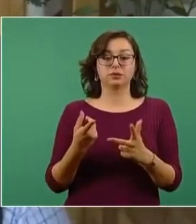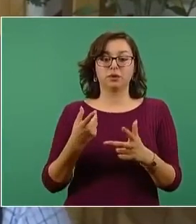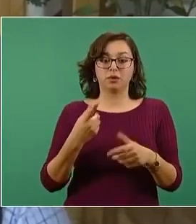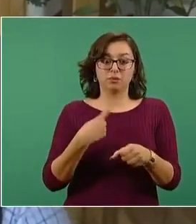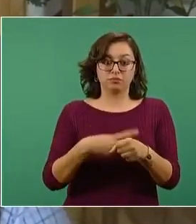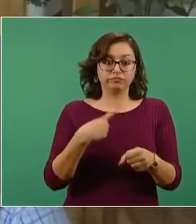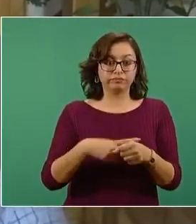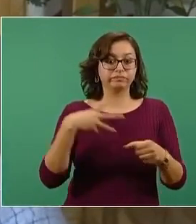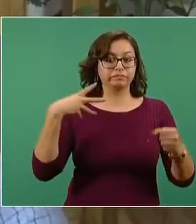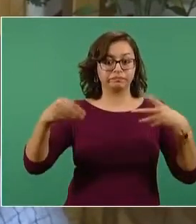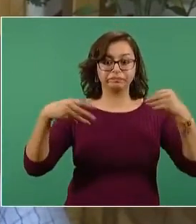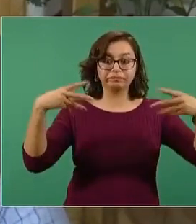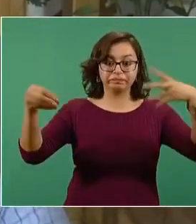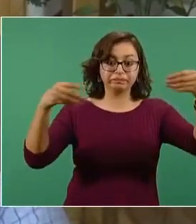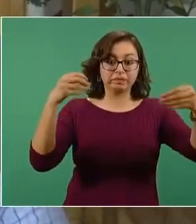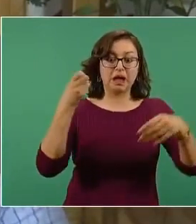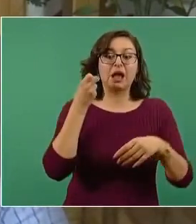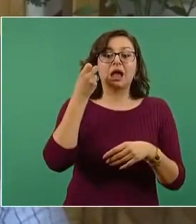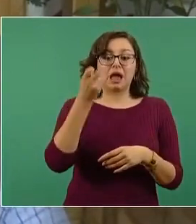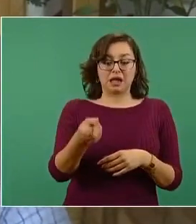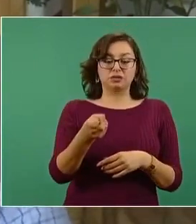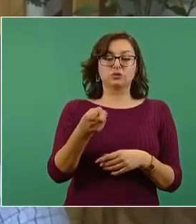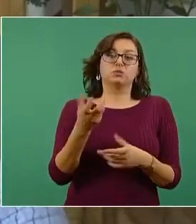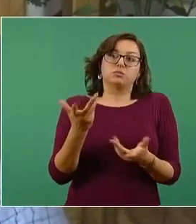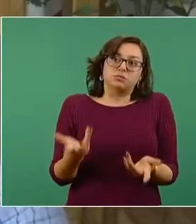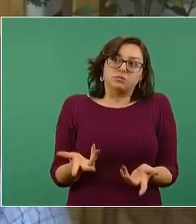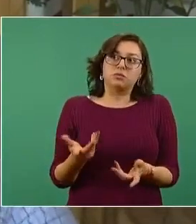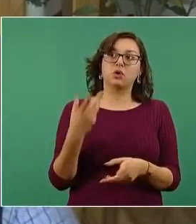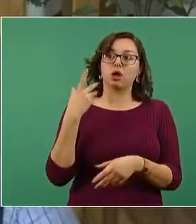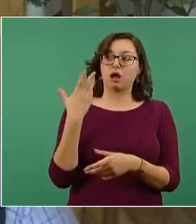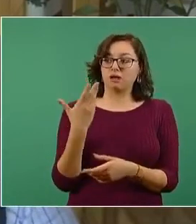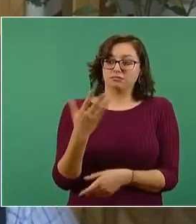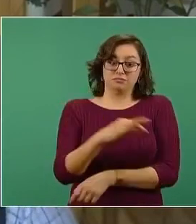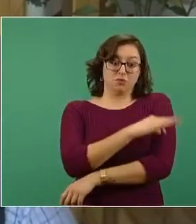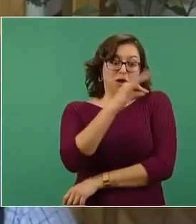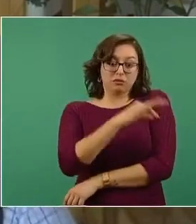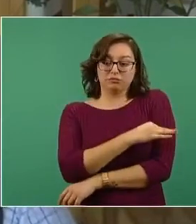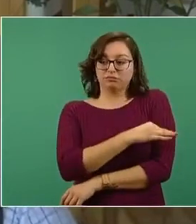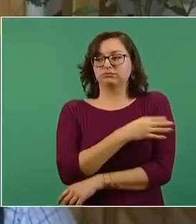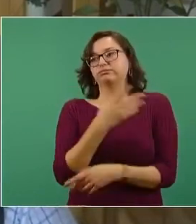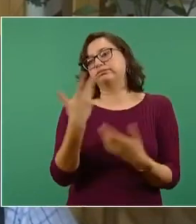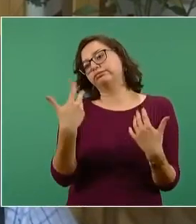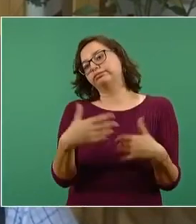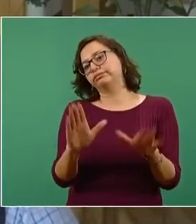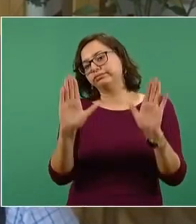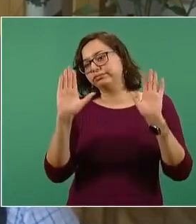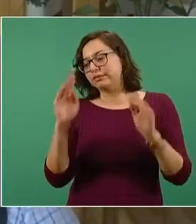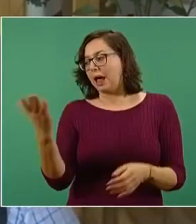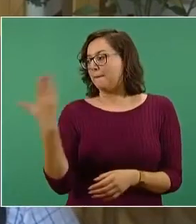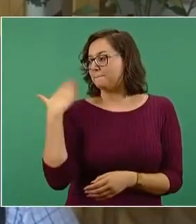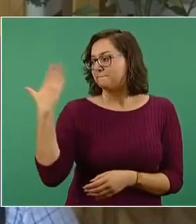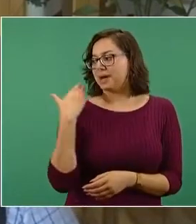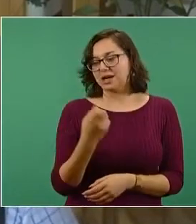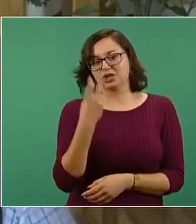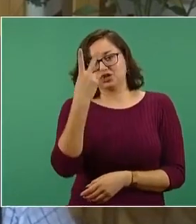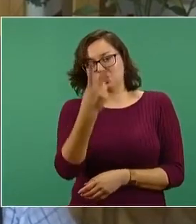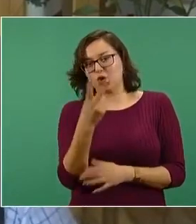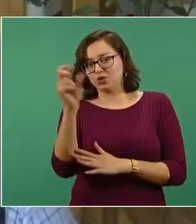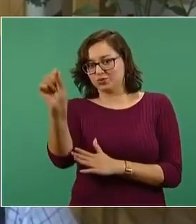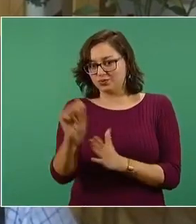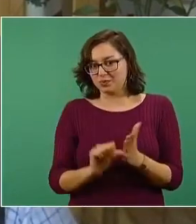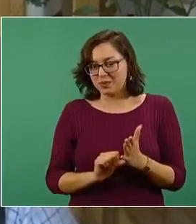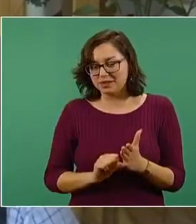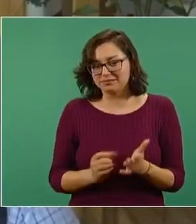casos de COVID-19. Entonces, extrapolemos ahora la vacuna, que apenas está superando su segundo mes a nivel mundial